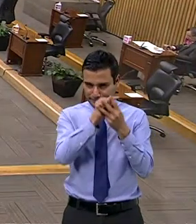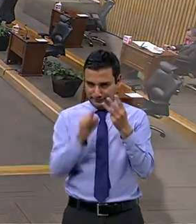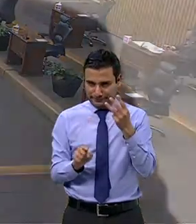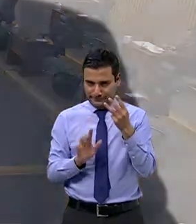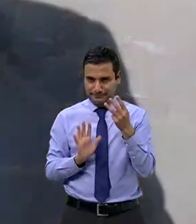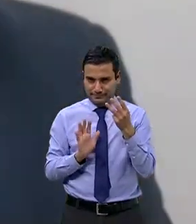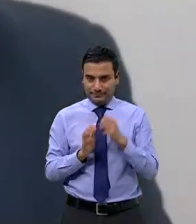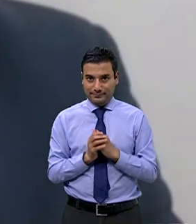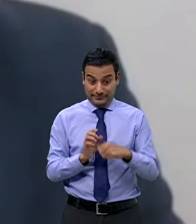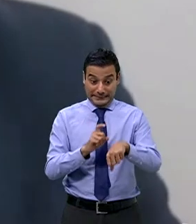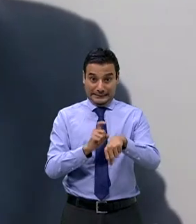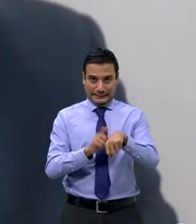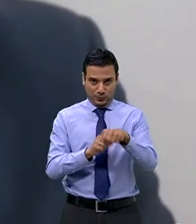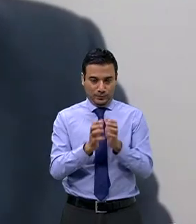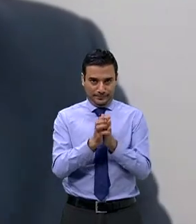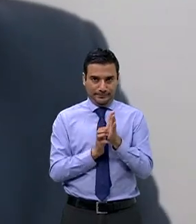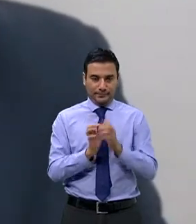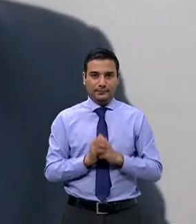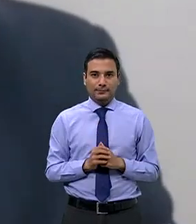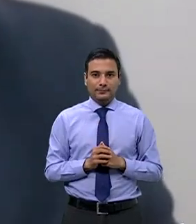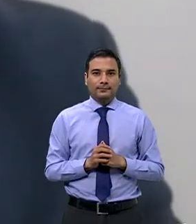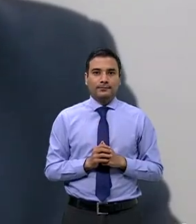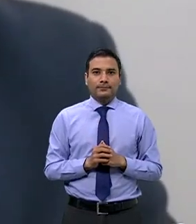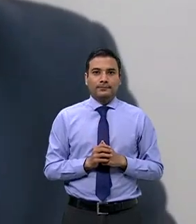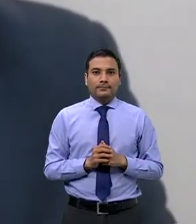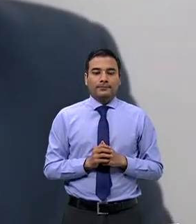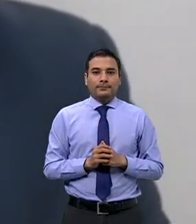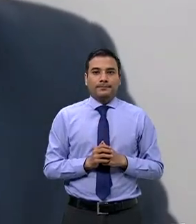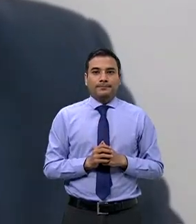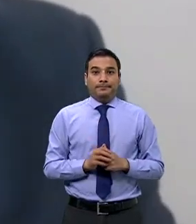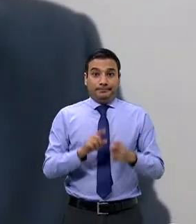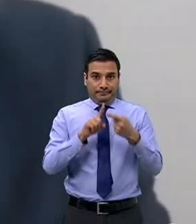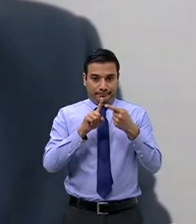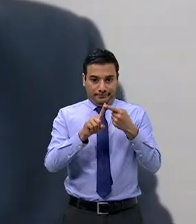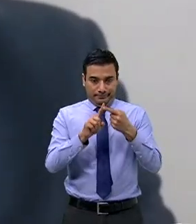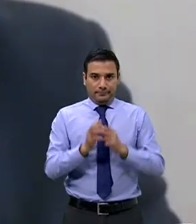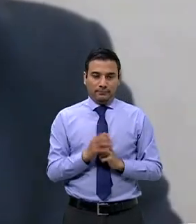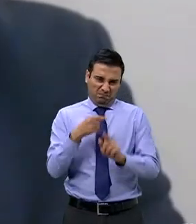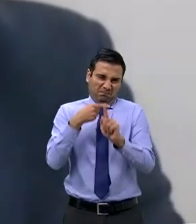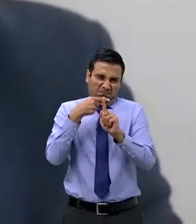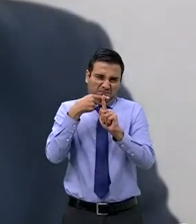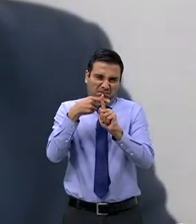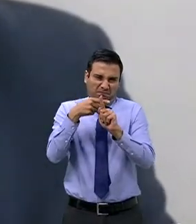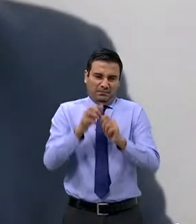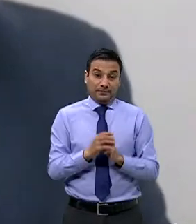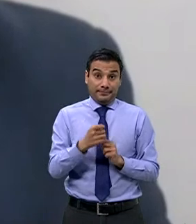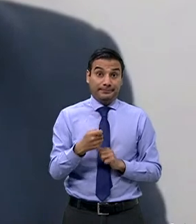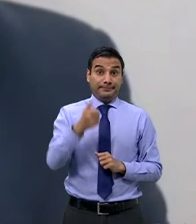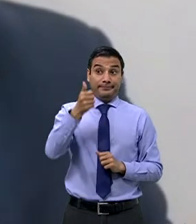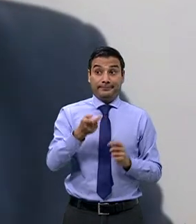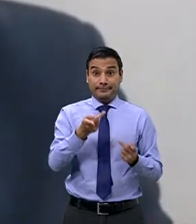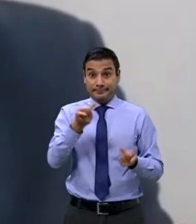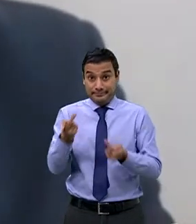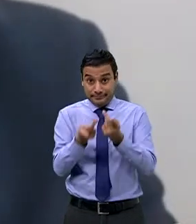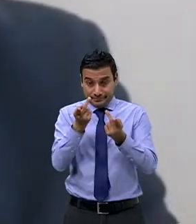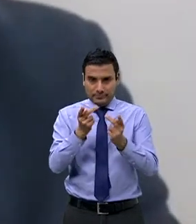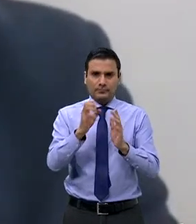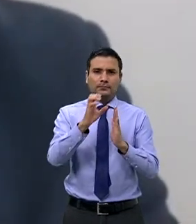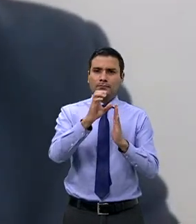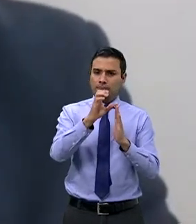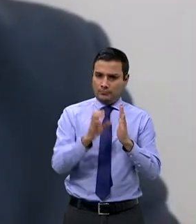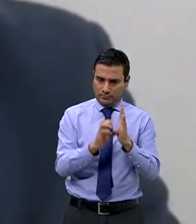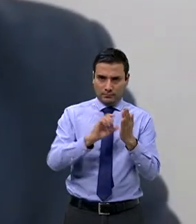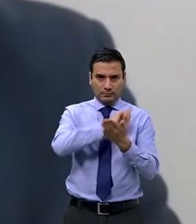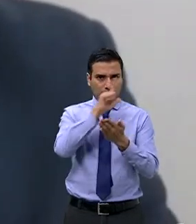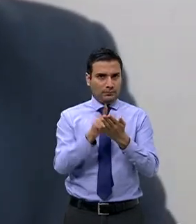javier tiempo 1 lo bueno en esta primera consulta popular legítima y constitucionalmente